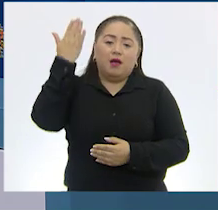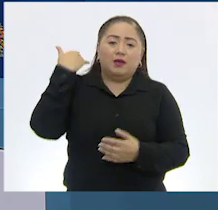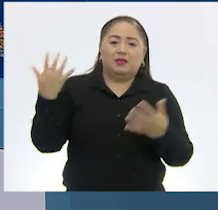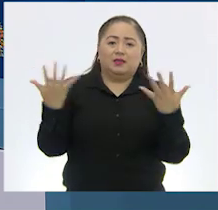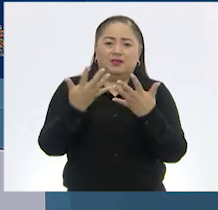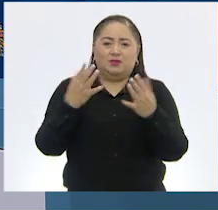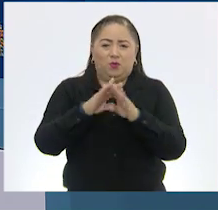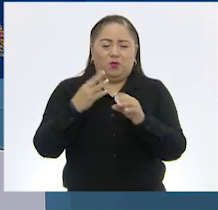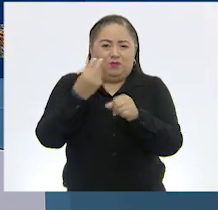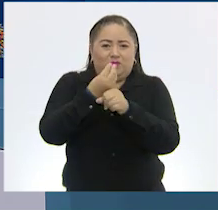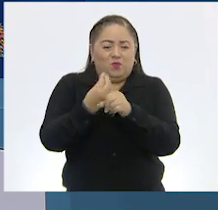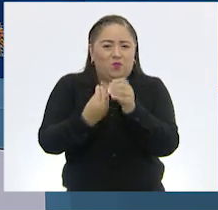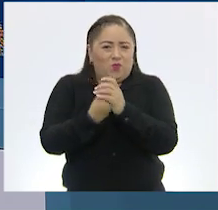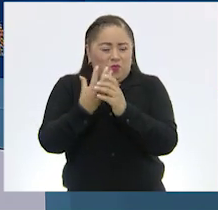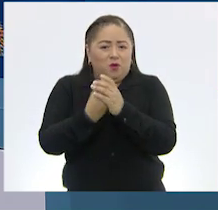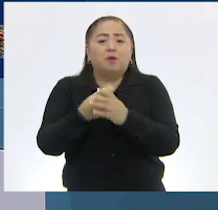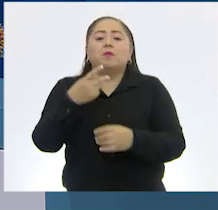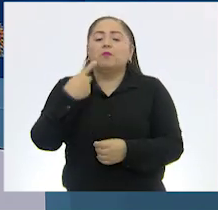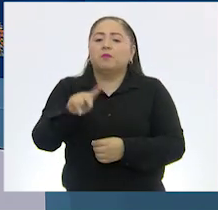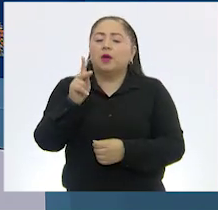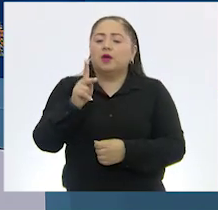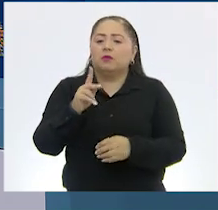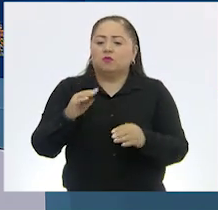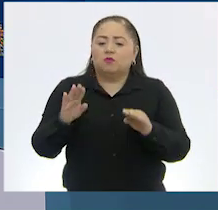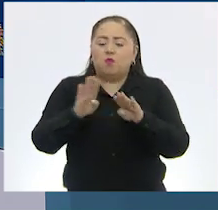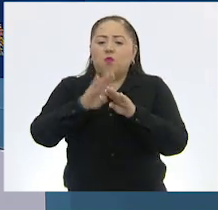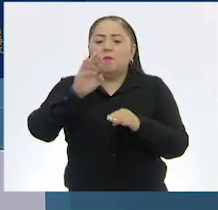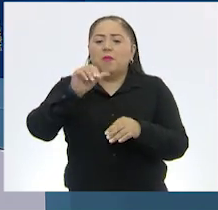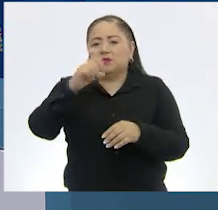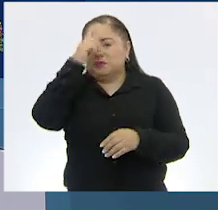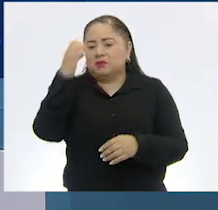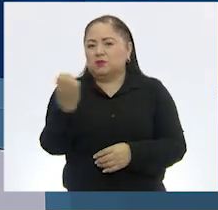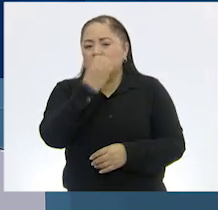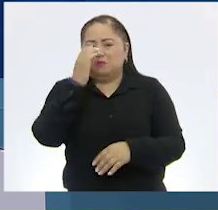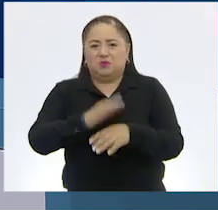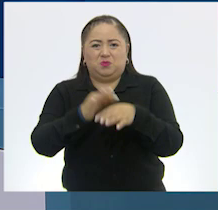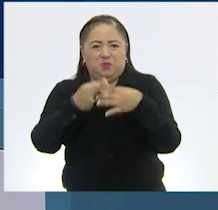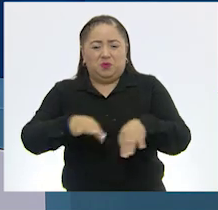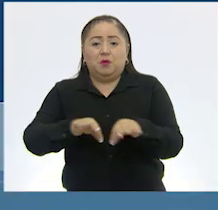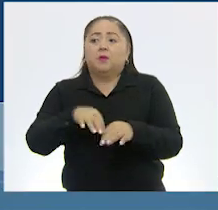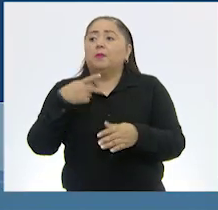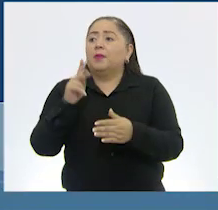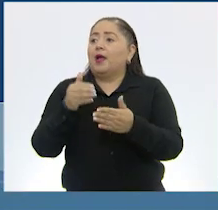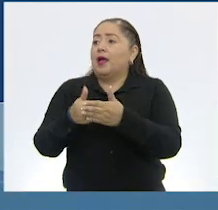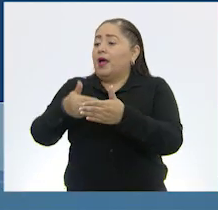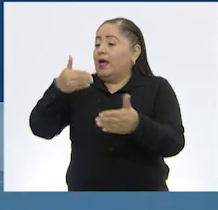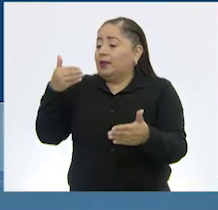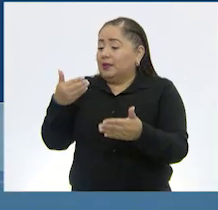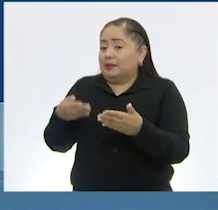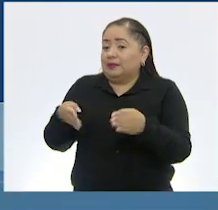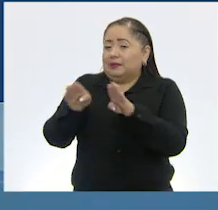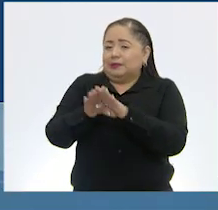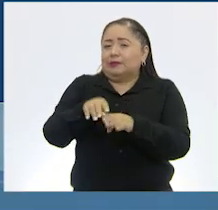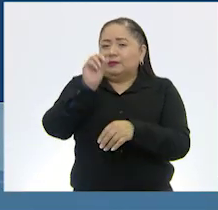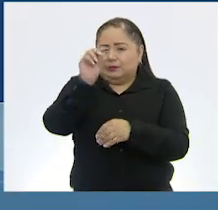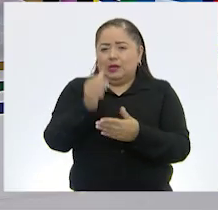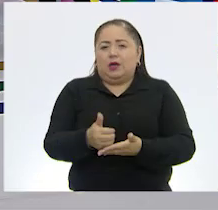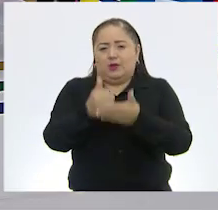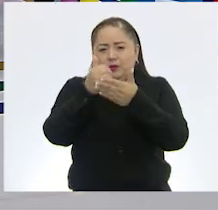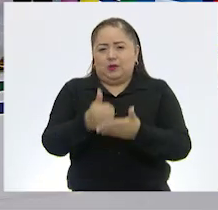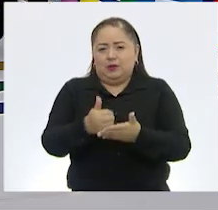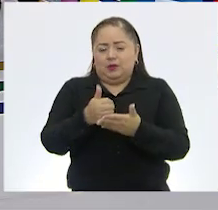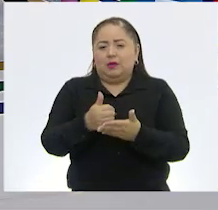República restaurada, sin embargo, sentaron las bases de nuestro sistema educativo. Antes de cerrar, Juan Carlos, ayúdame poniendo la